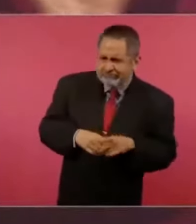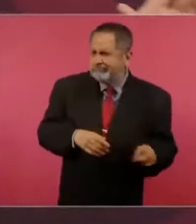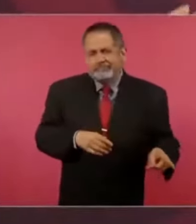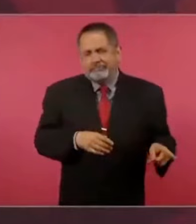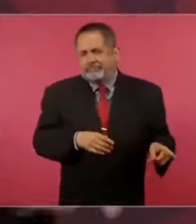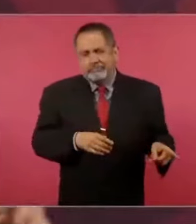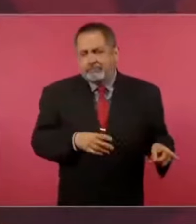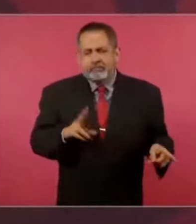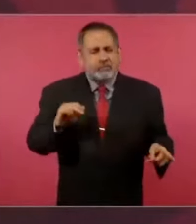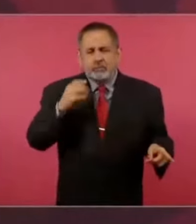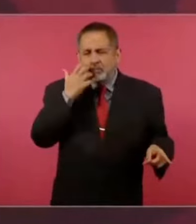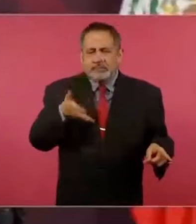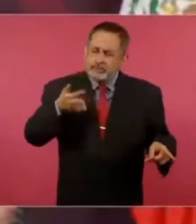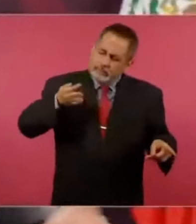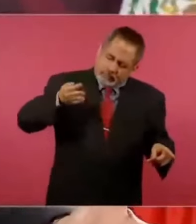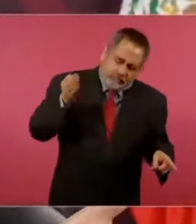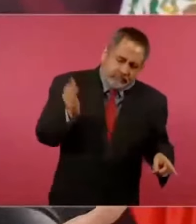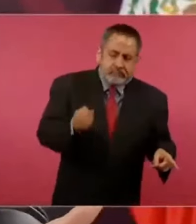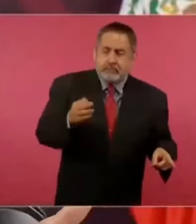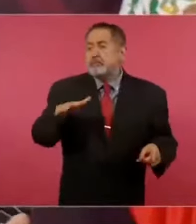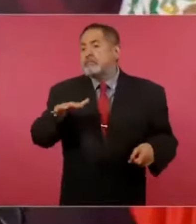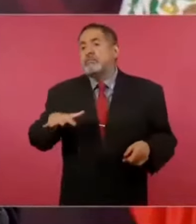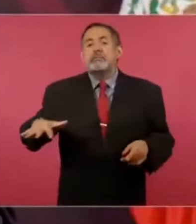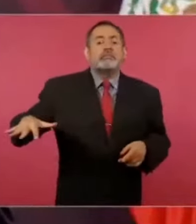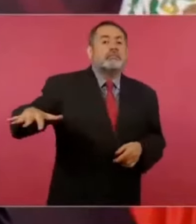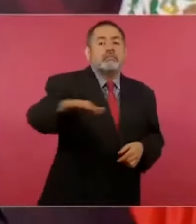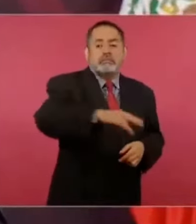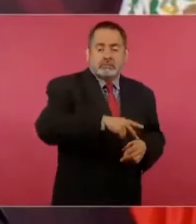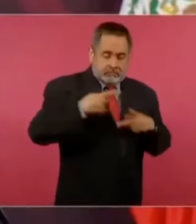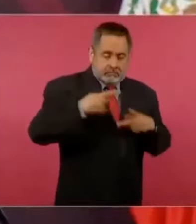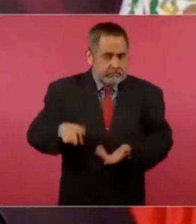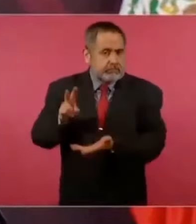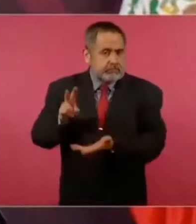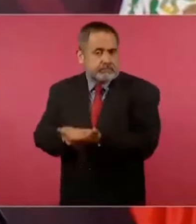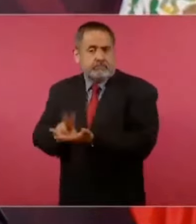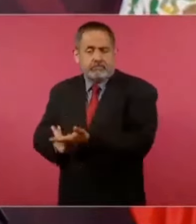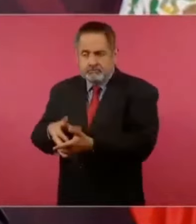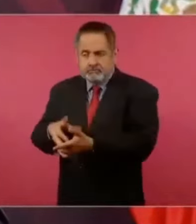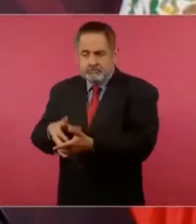aceptar de que el pueblo existe.